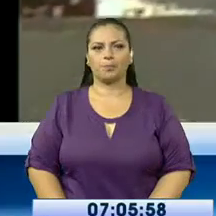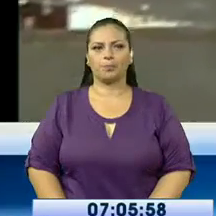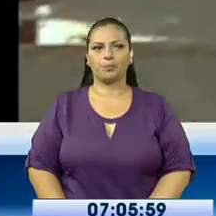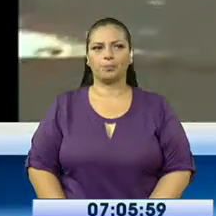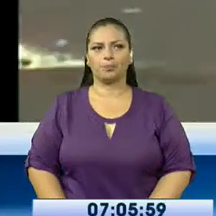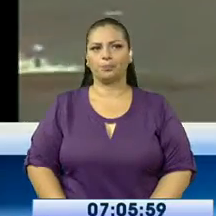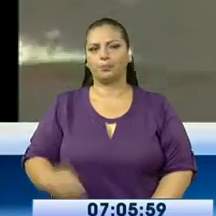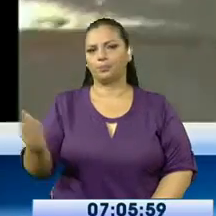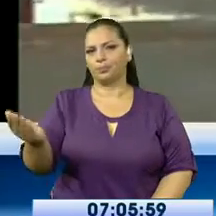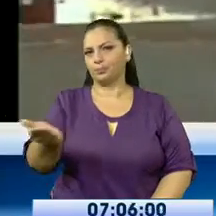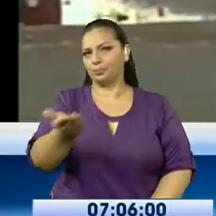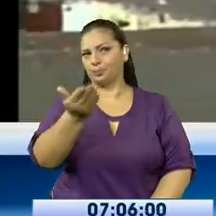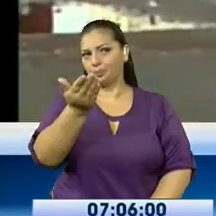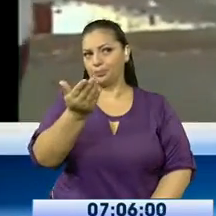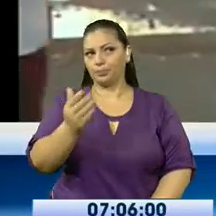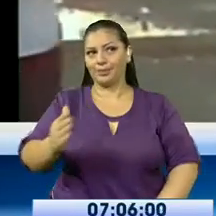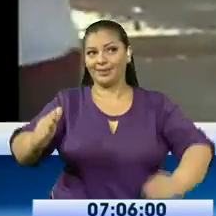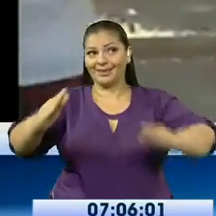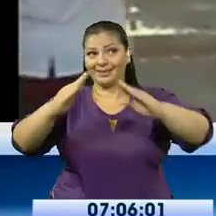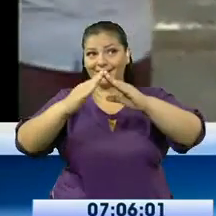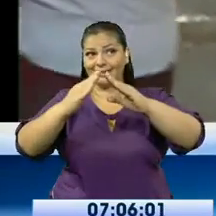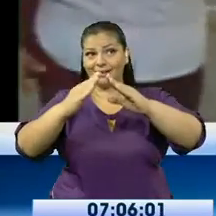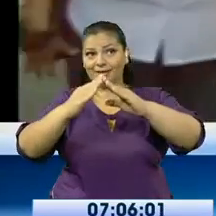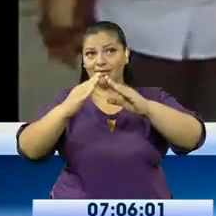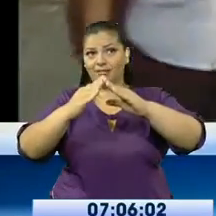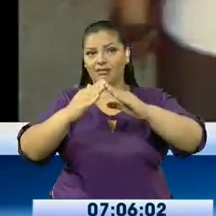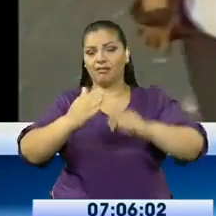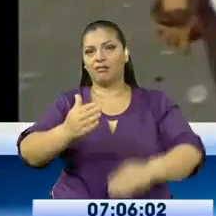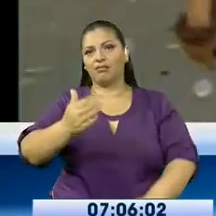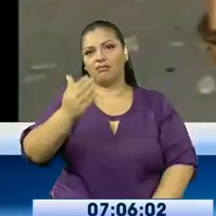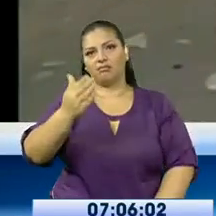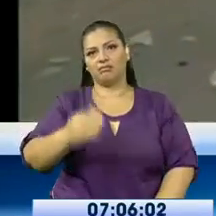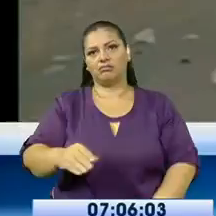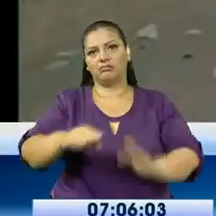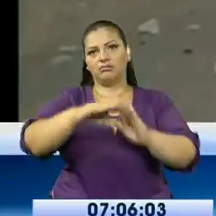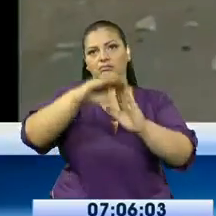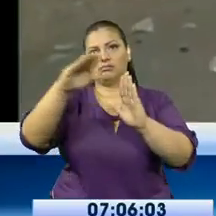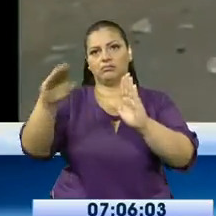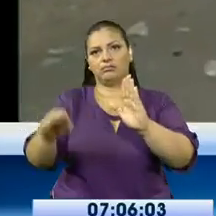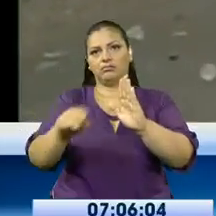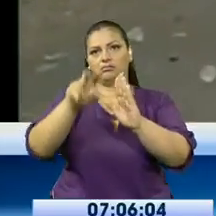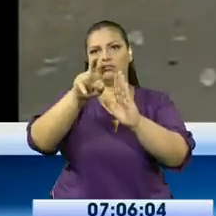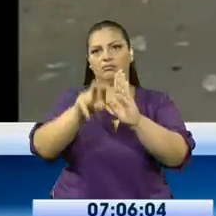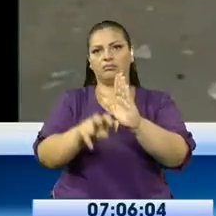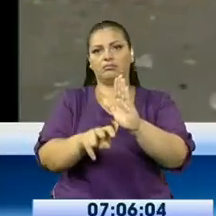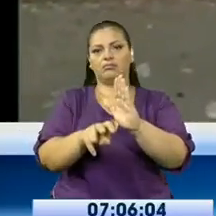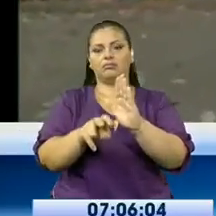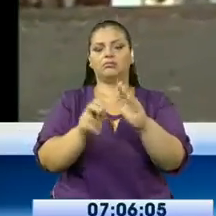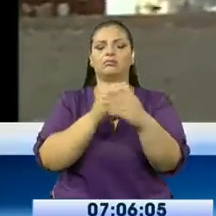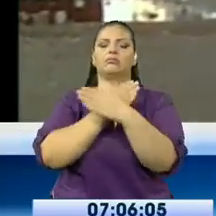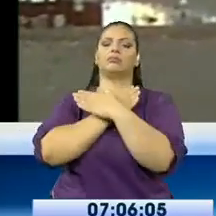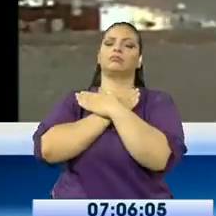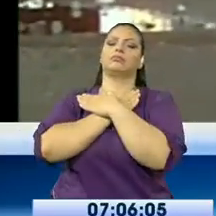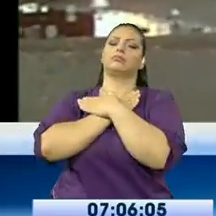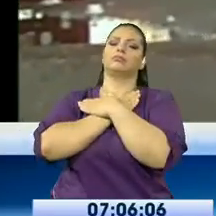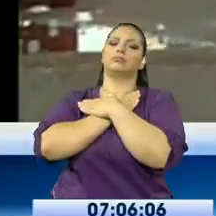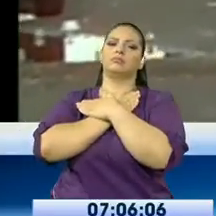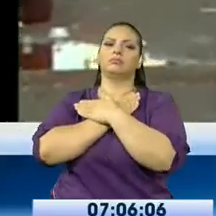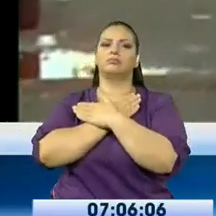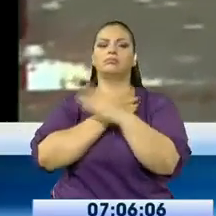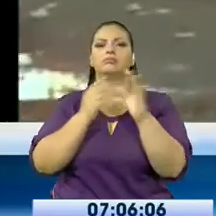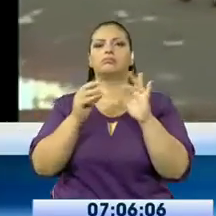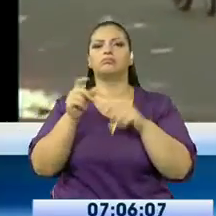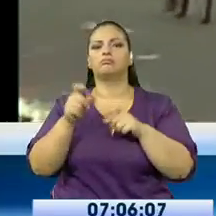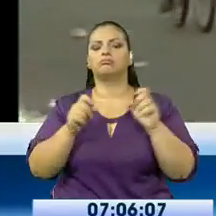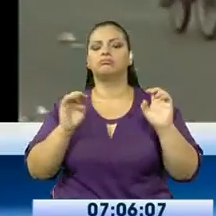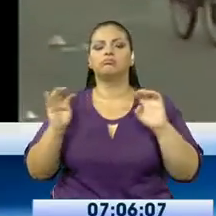velorio de los restos de la joven que perdió la vida justo cuando se encontraba embarazada de 6 meses.